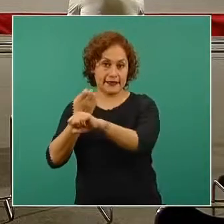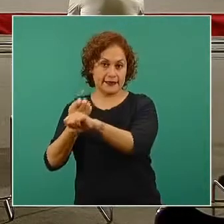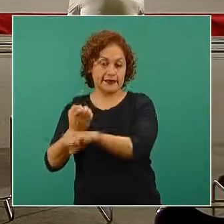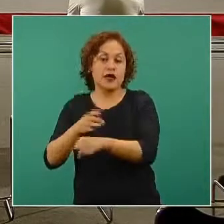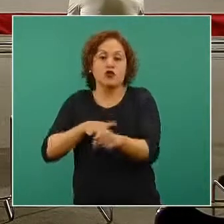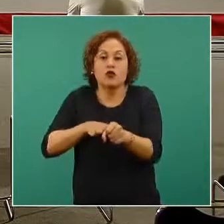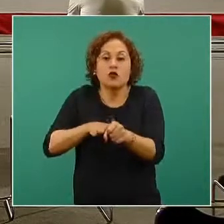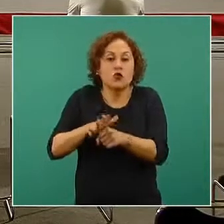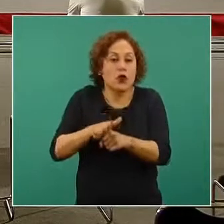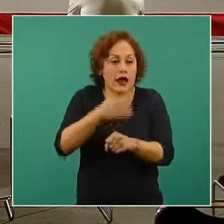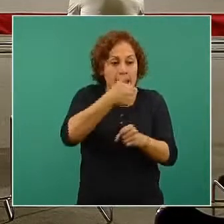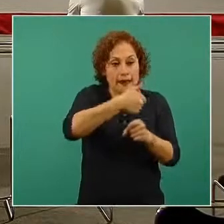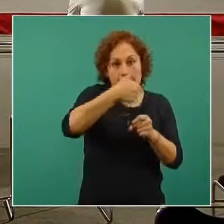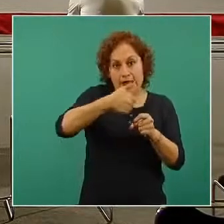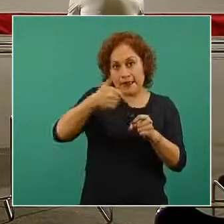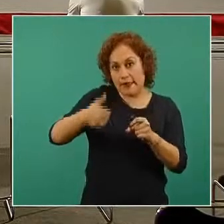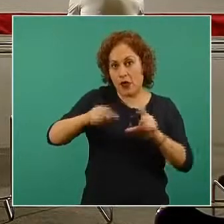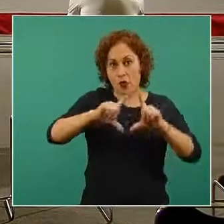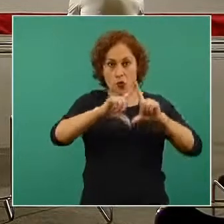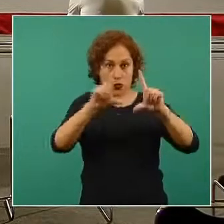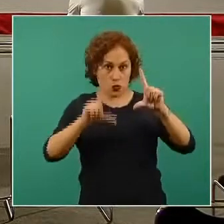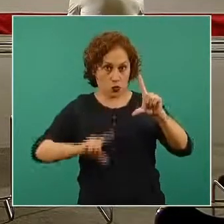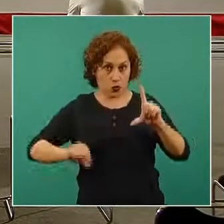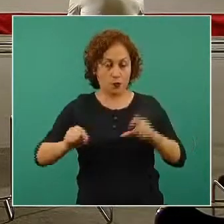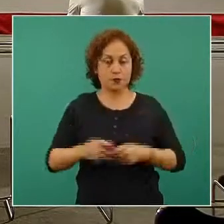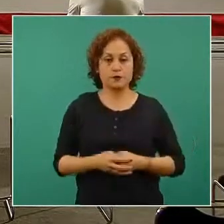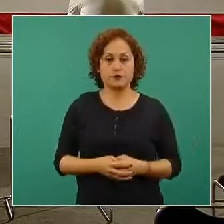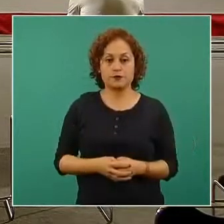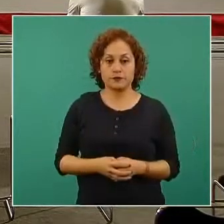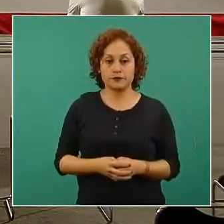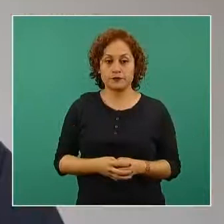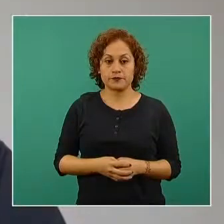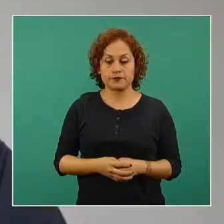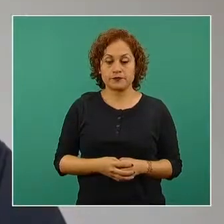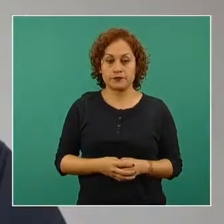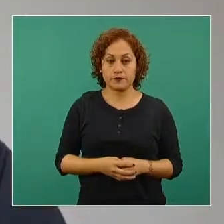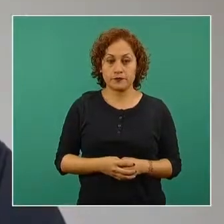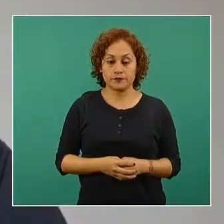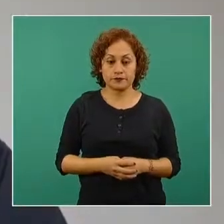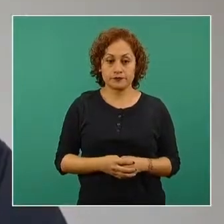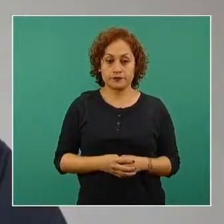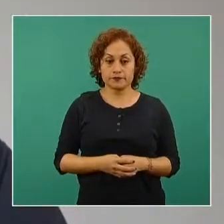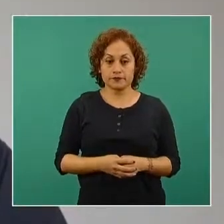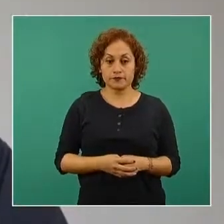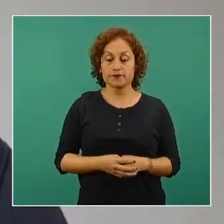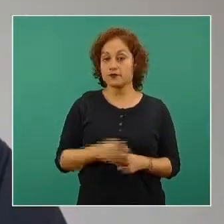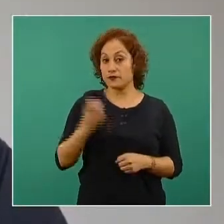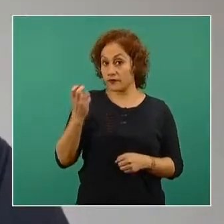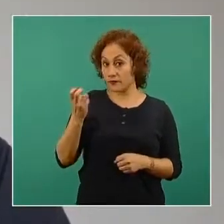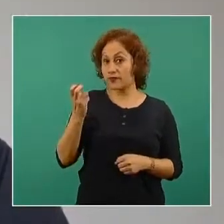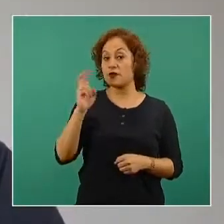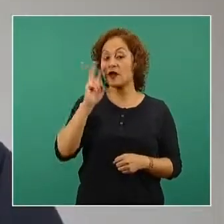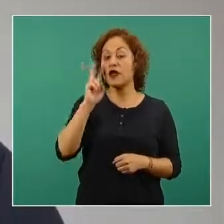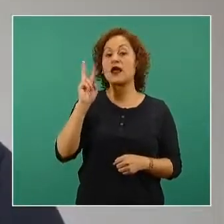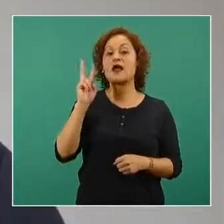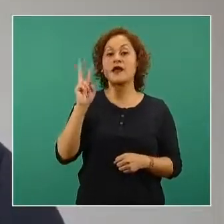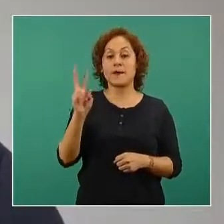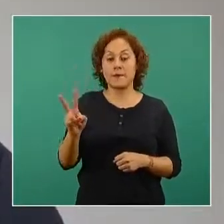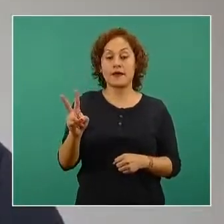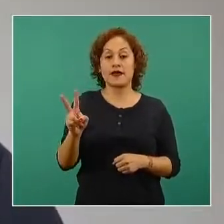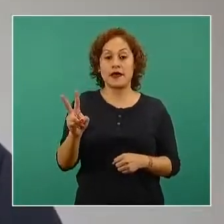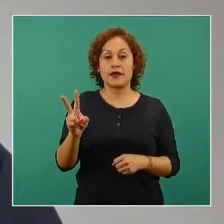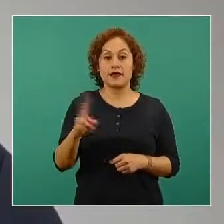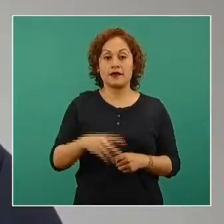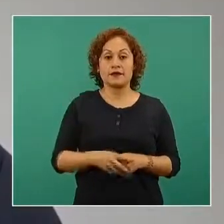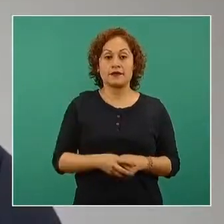que tenemos a nivel subnacional, es decir, en las entidades federativas. Y entonces aquí podemos ver el comportamiento de